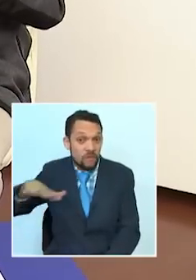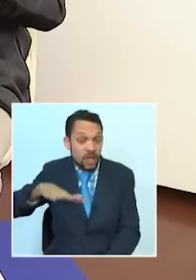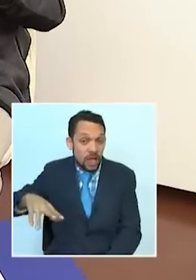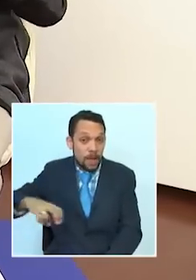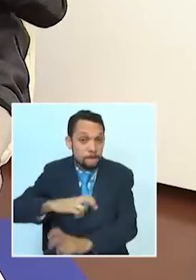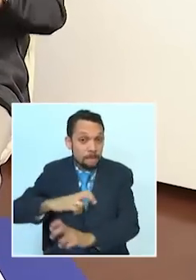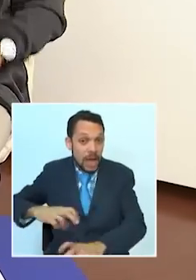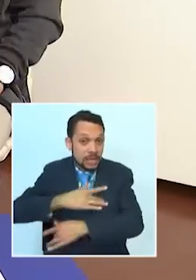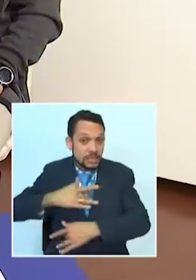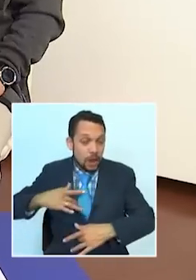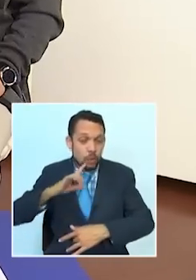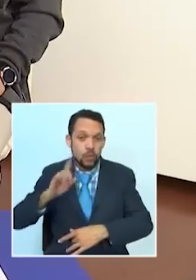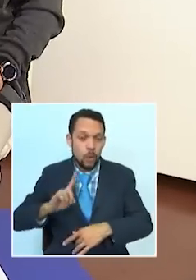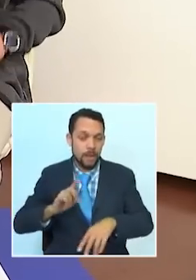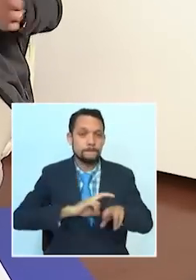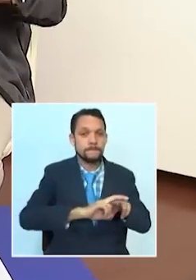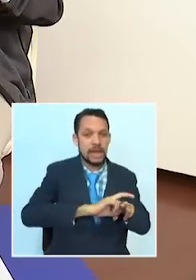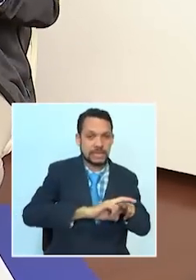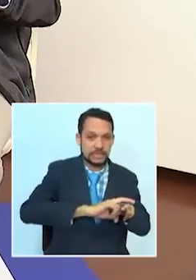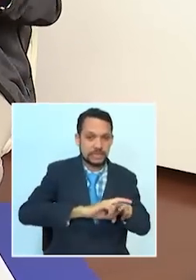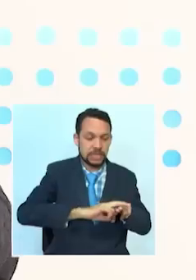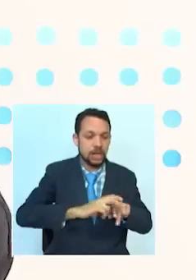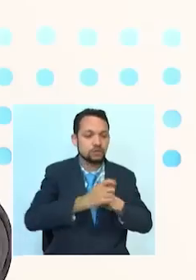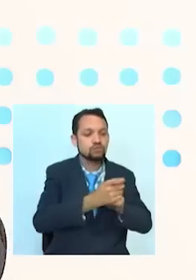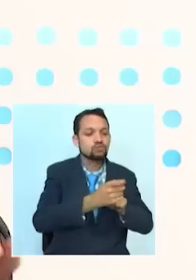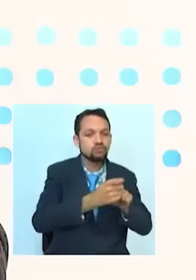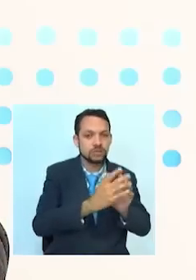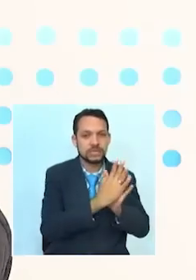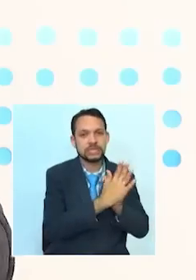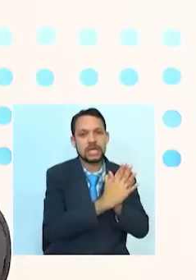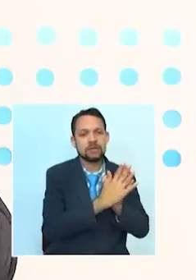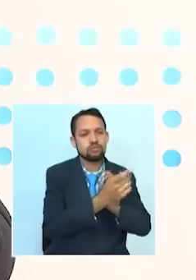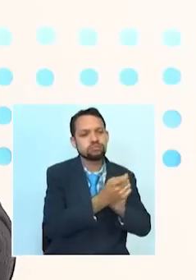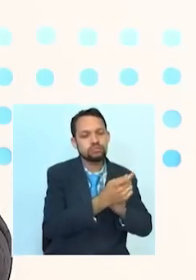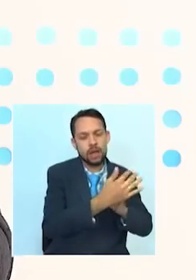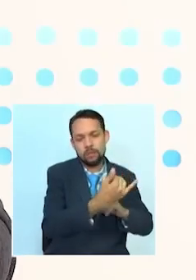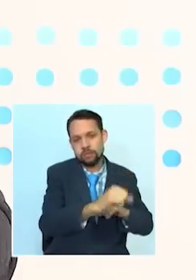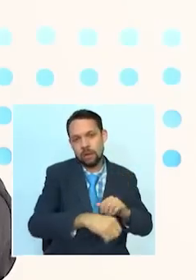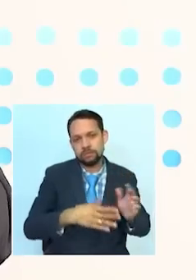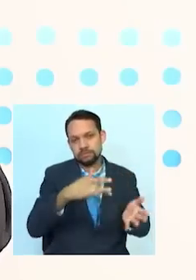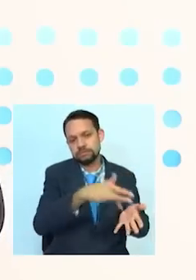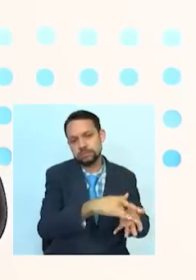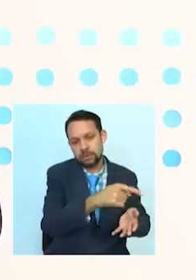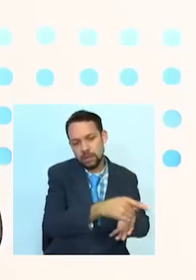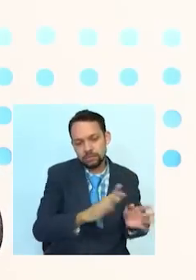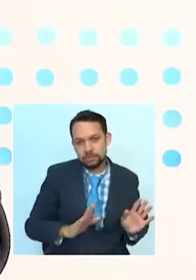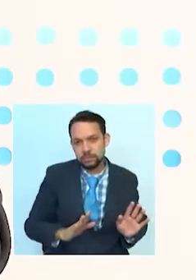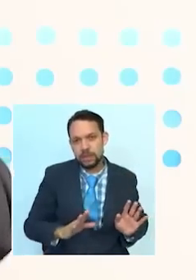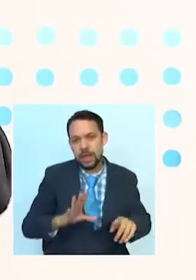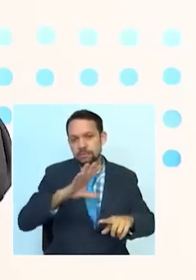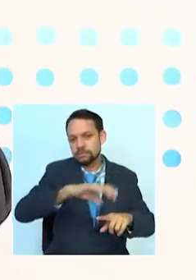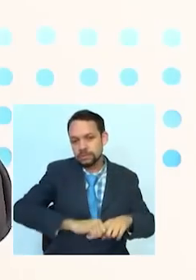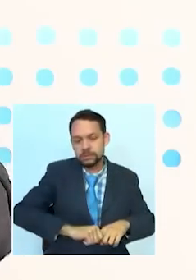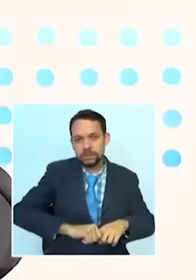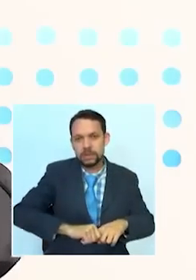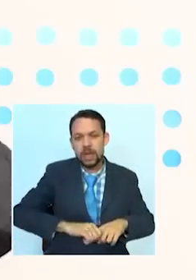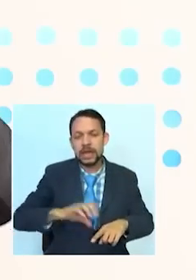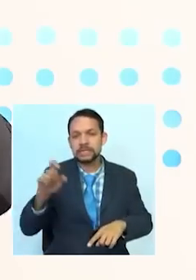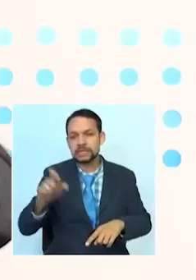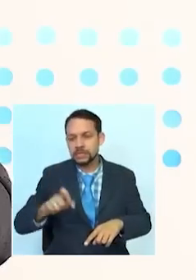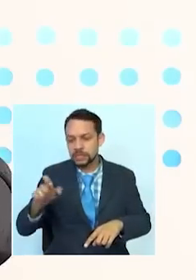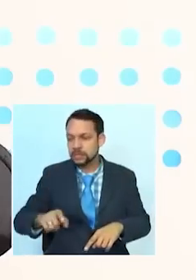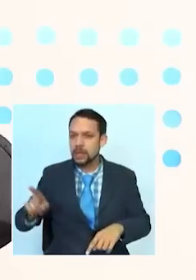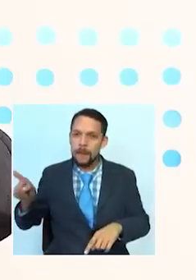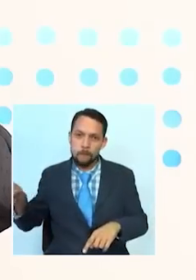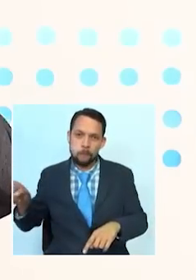en manizales entonces pues es una buena oportunidad porque muchas personas necesitan una cita no tienen la forma de ir